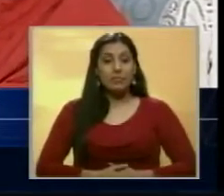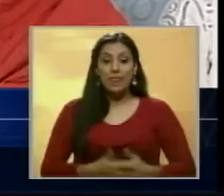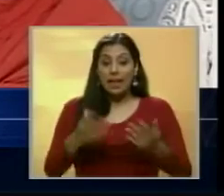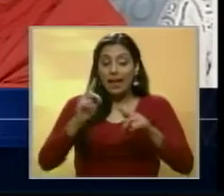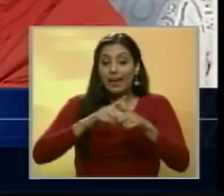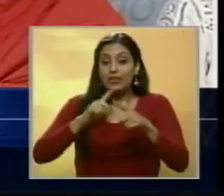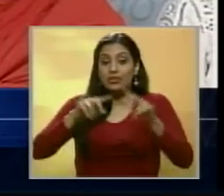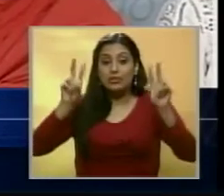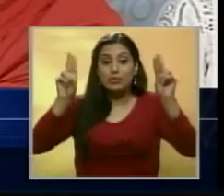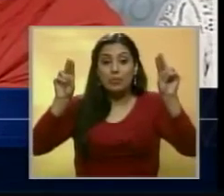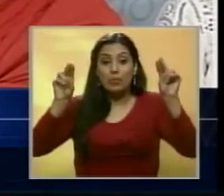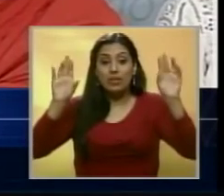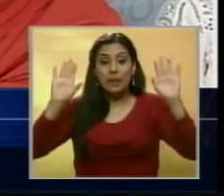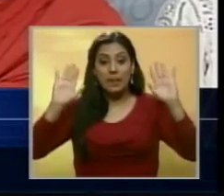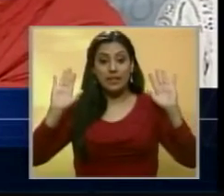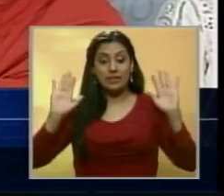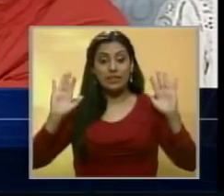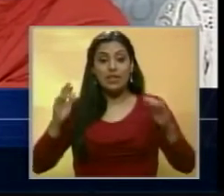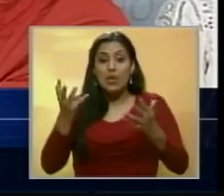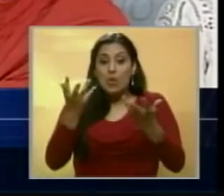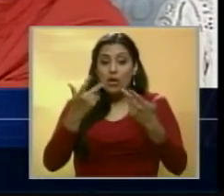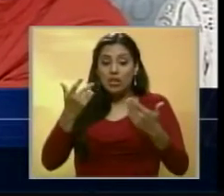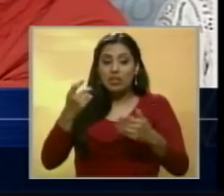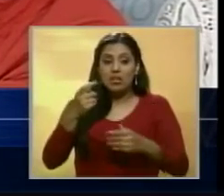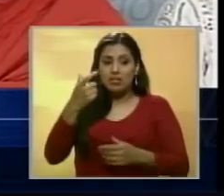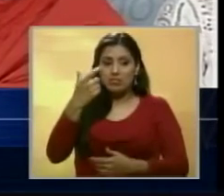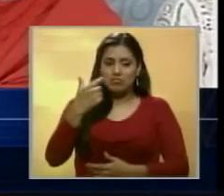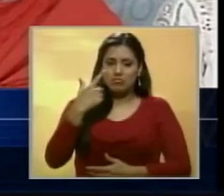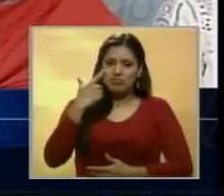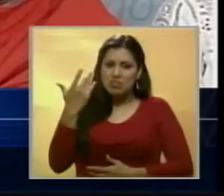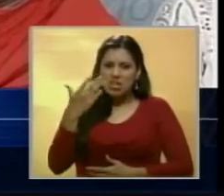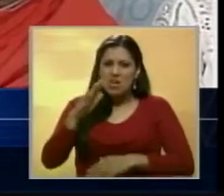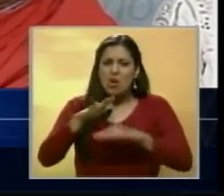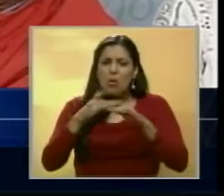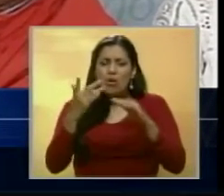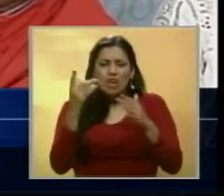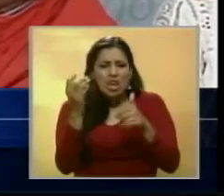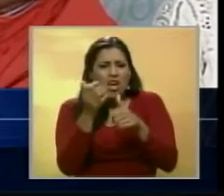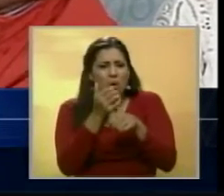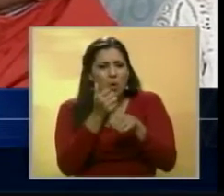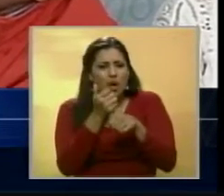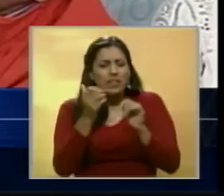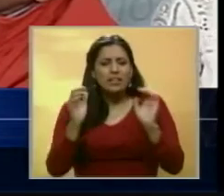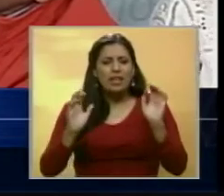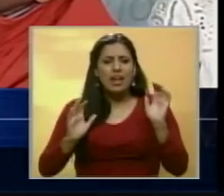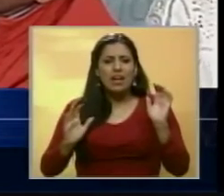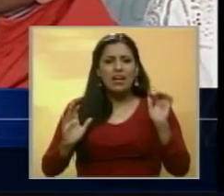Entonces, supuestamente, según me decía Juan Carlos, porque es que